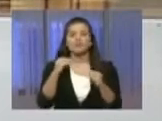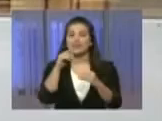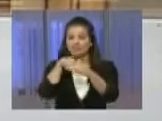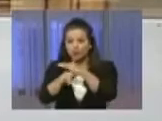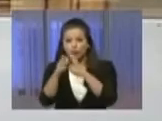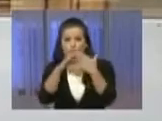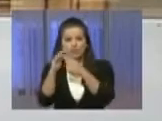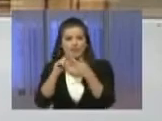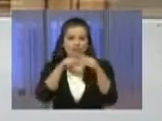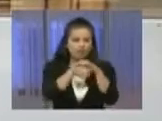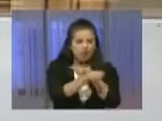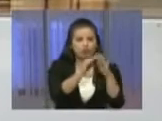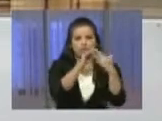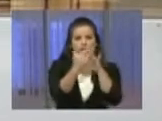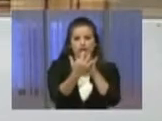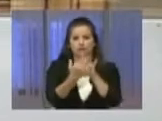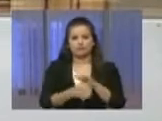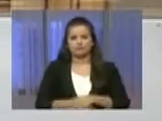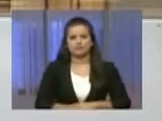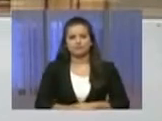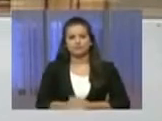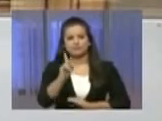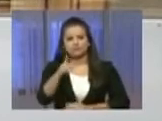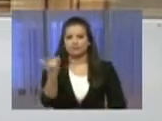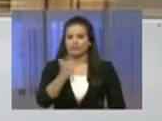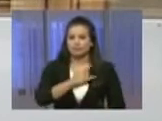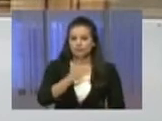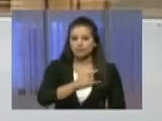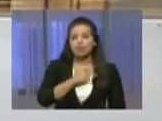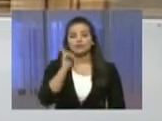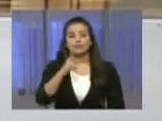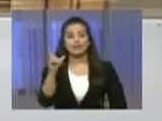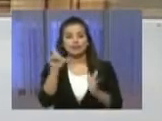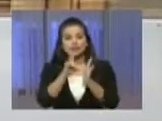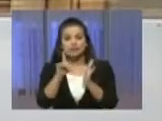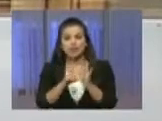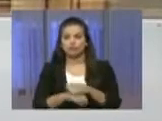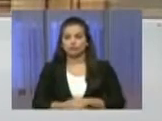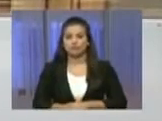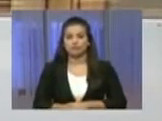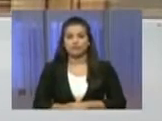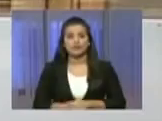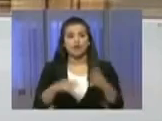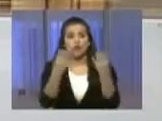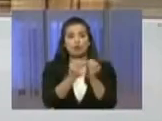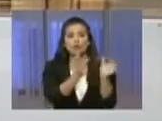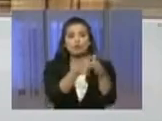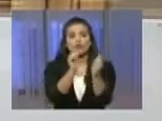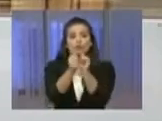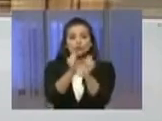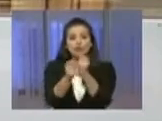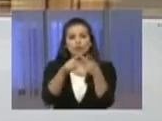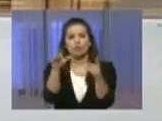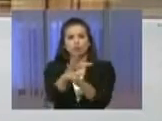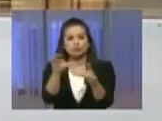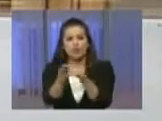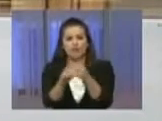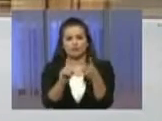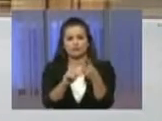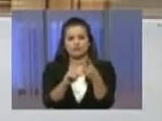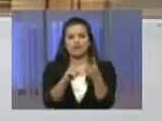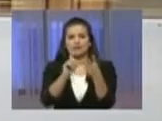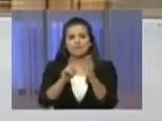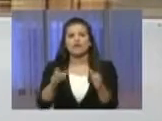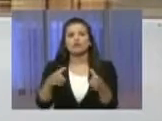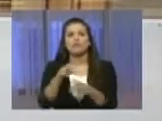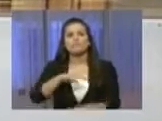en los barrios en las universidades en los liceos con los movimientos deportivos culturales con la gran